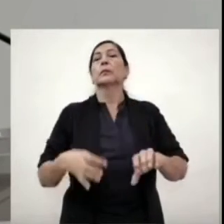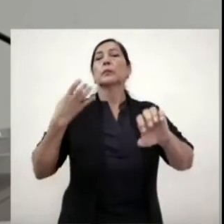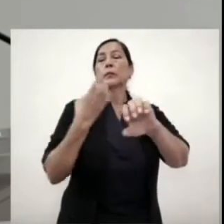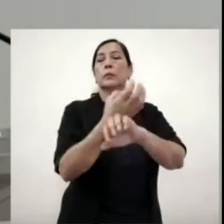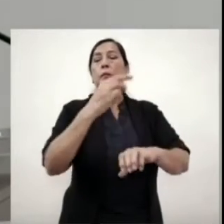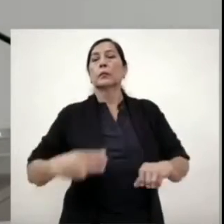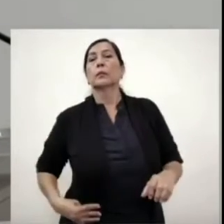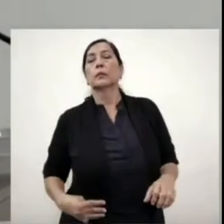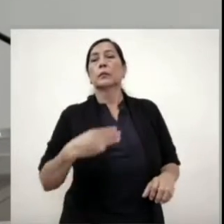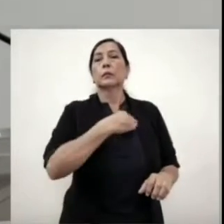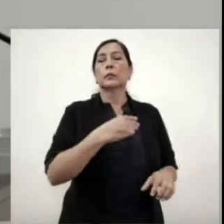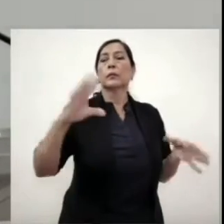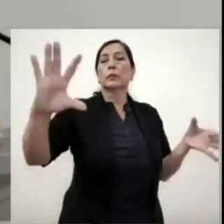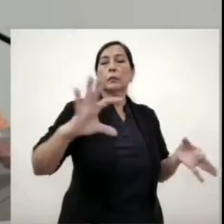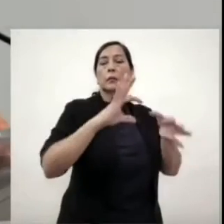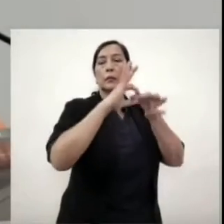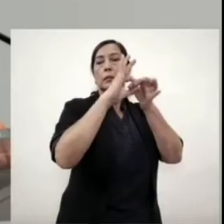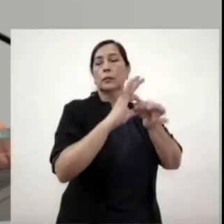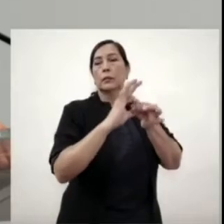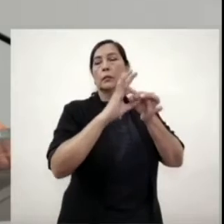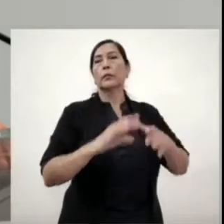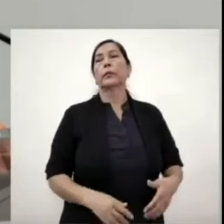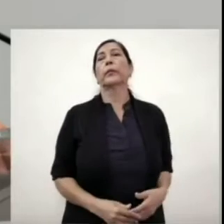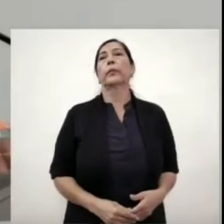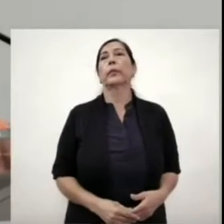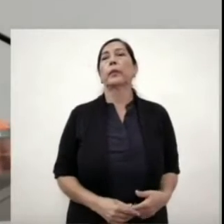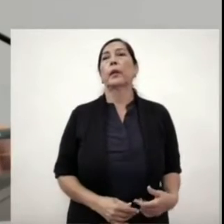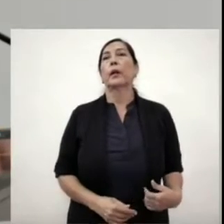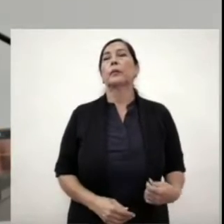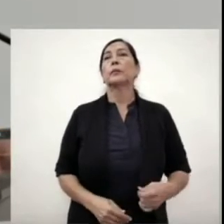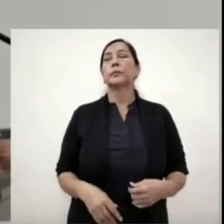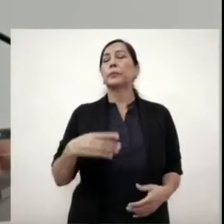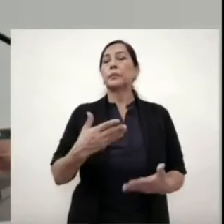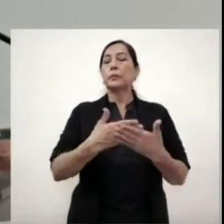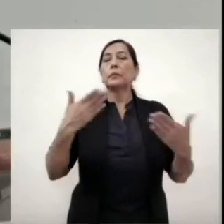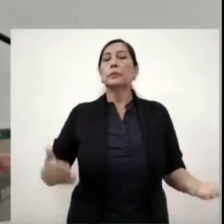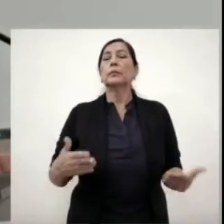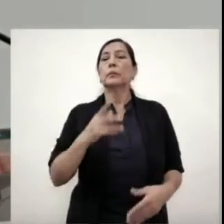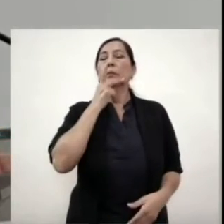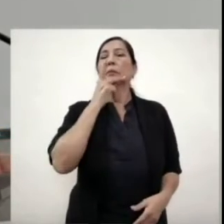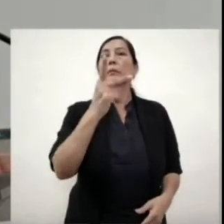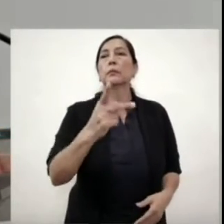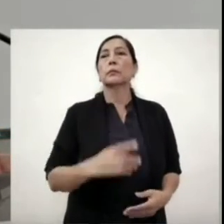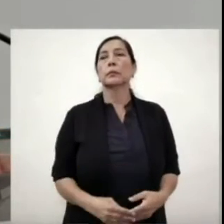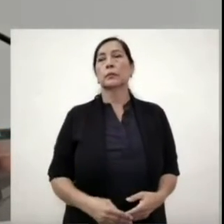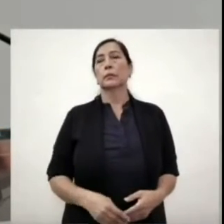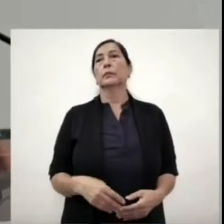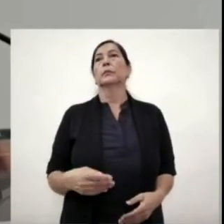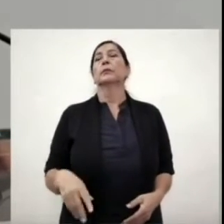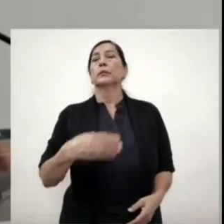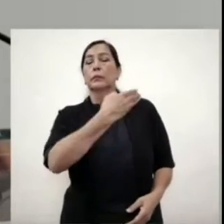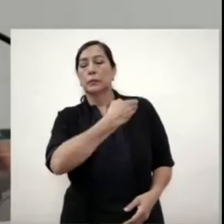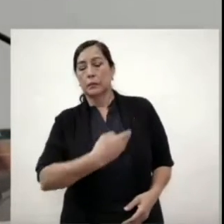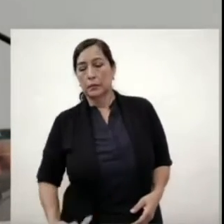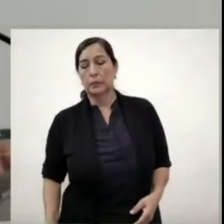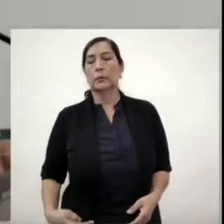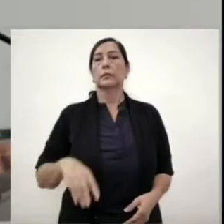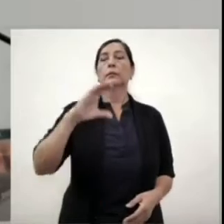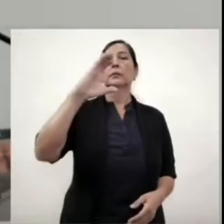las presidencias municipales. Le voy a dar la palabra, por supuesto, a nuestro anfitrión, a Carlos Soto, que